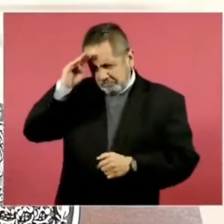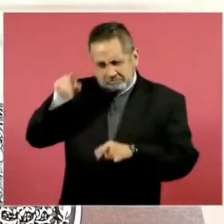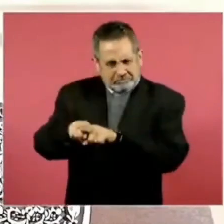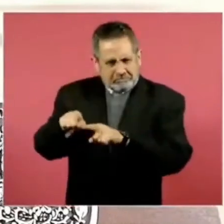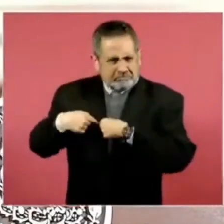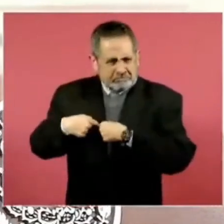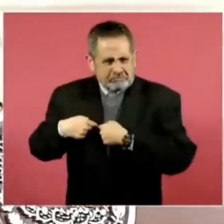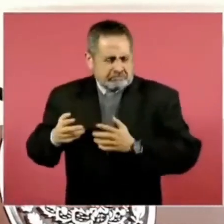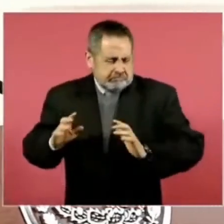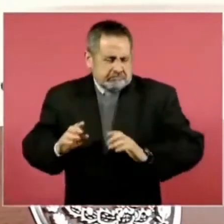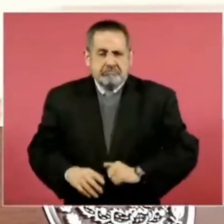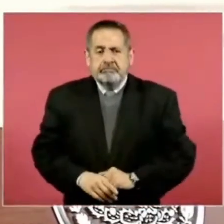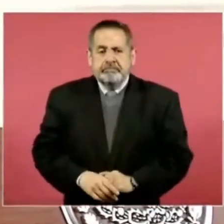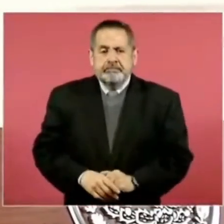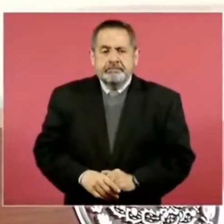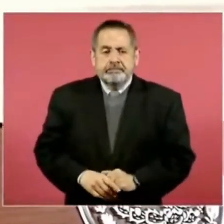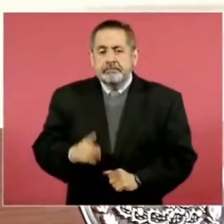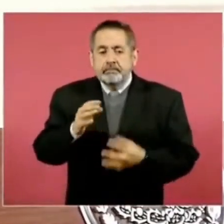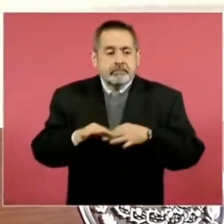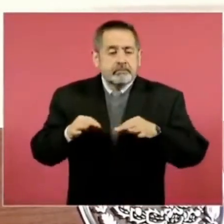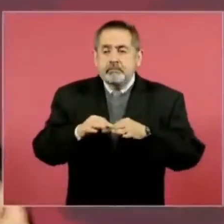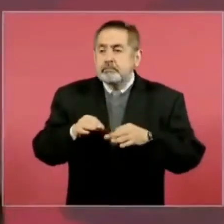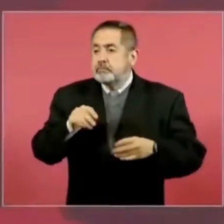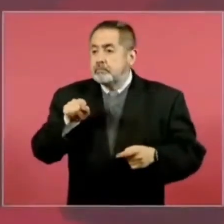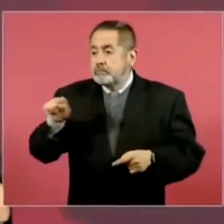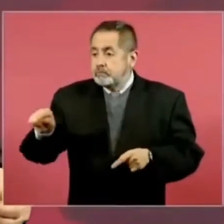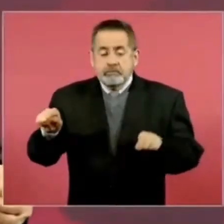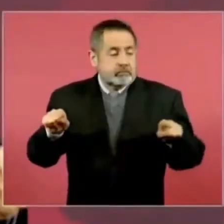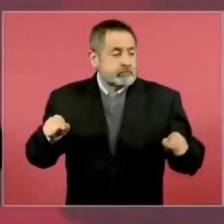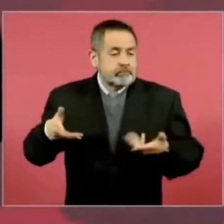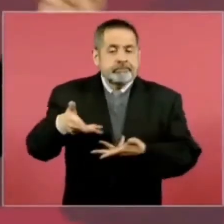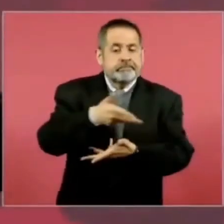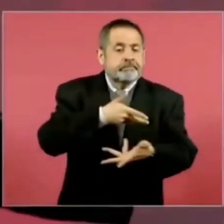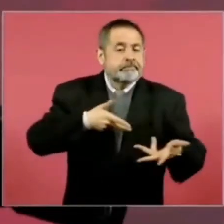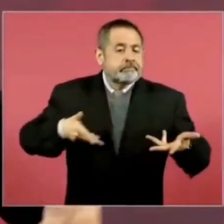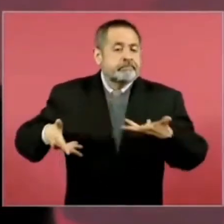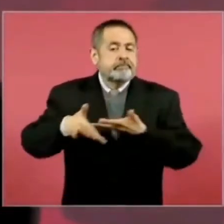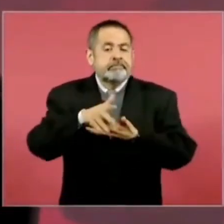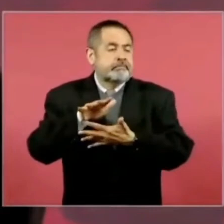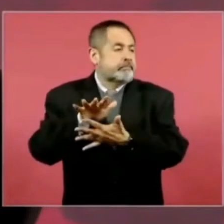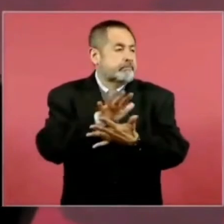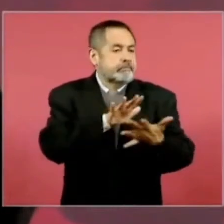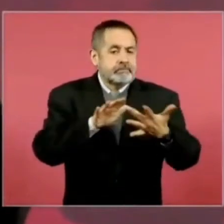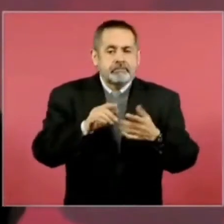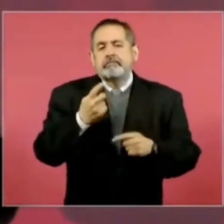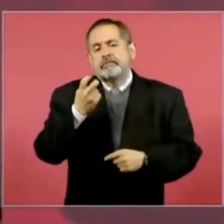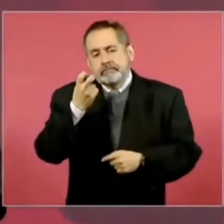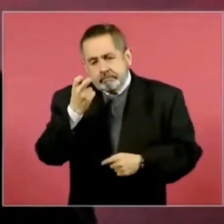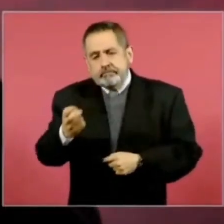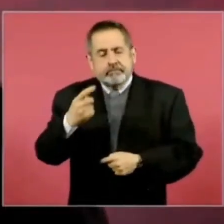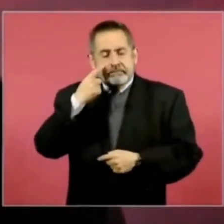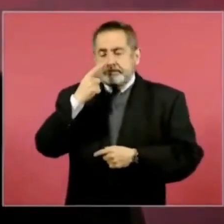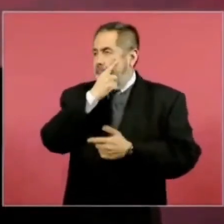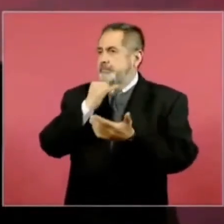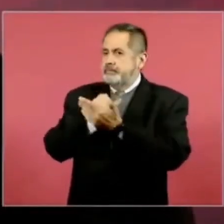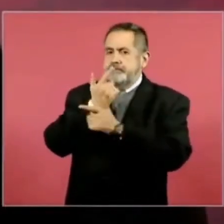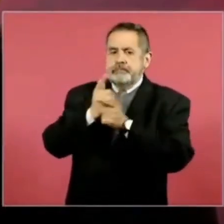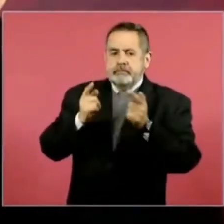Y lo importante es que podamos convivir, porque eso es la democracia. No es pensamiento